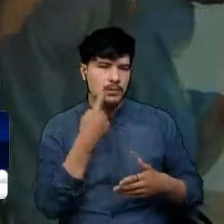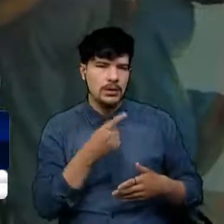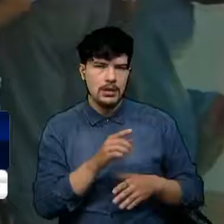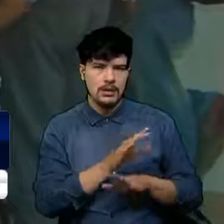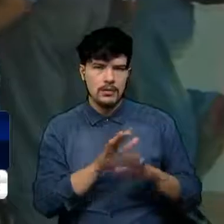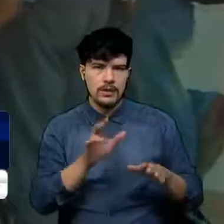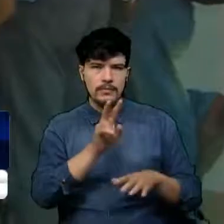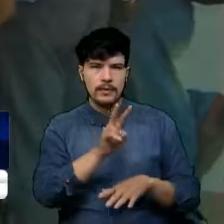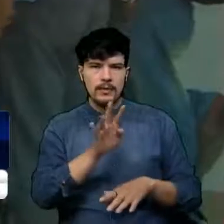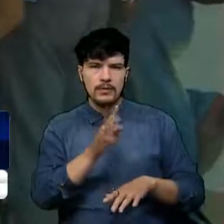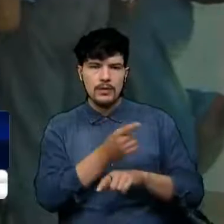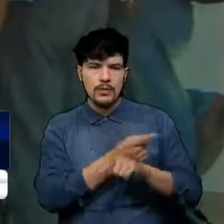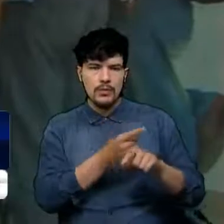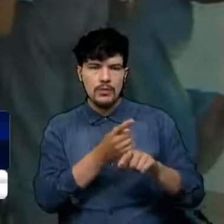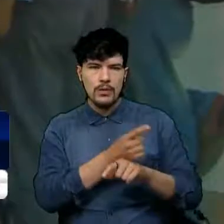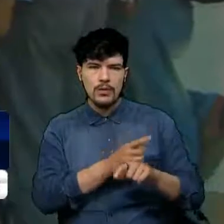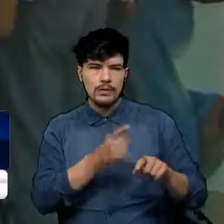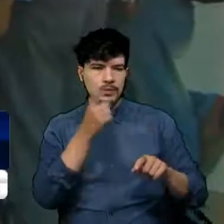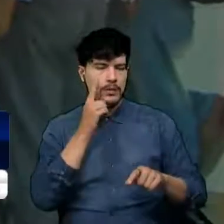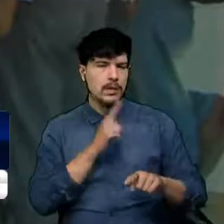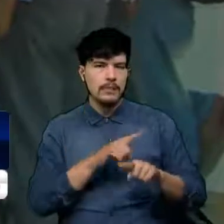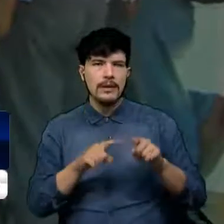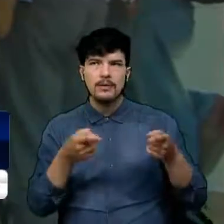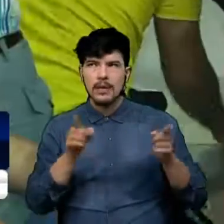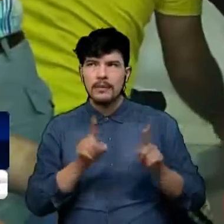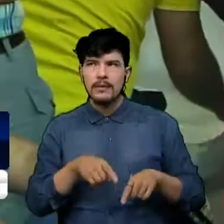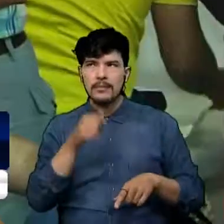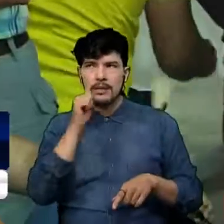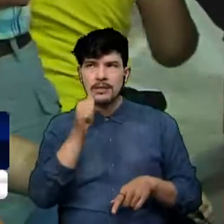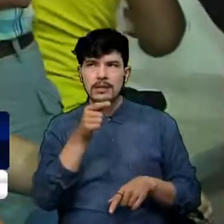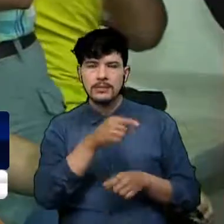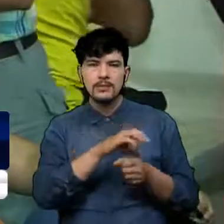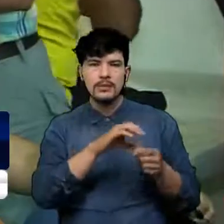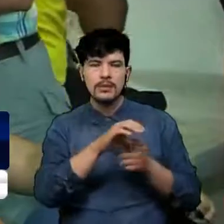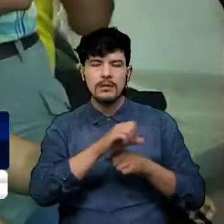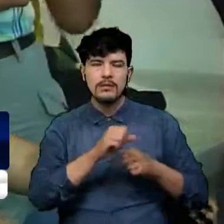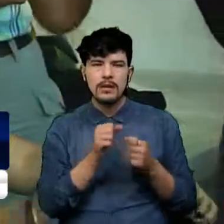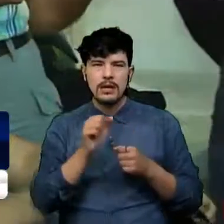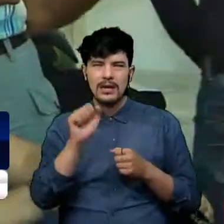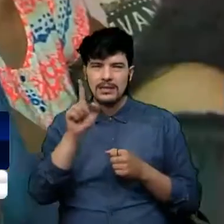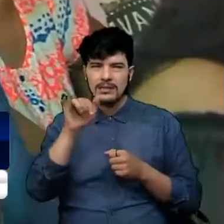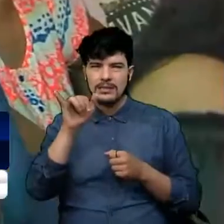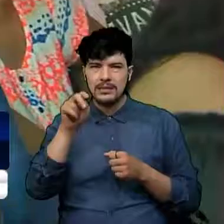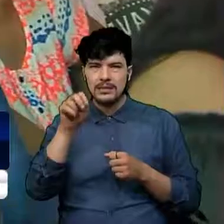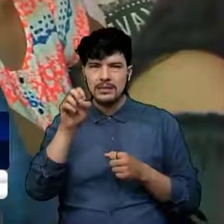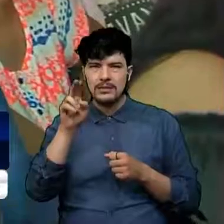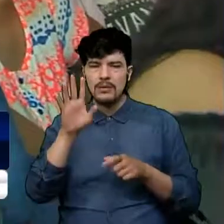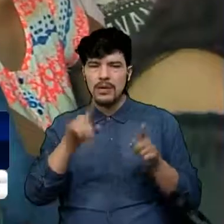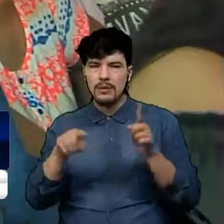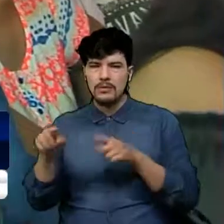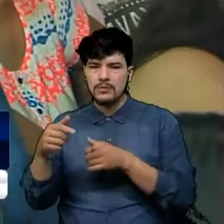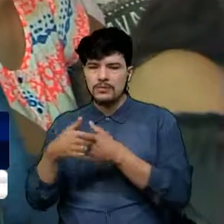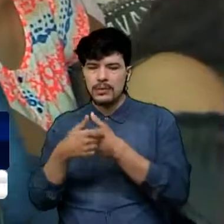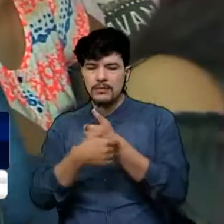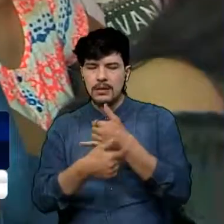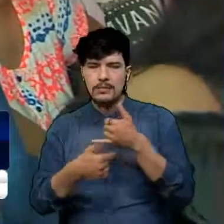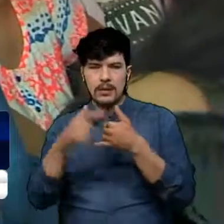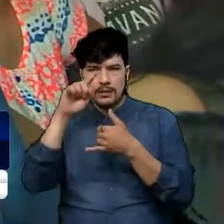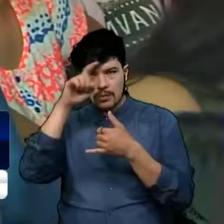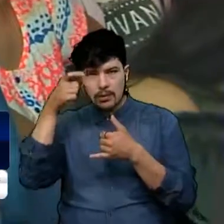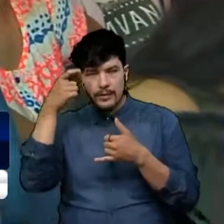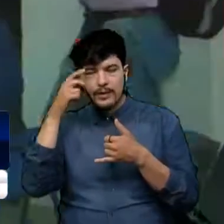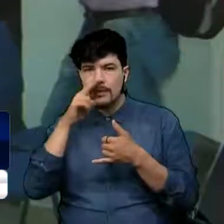con 24 horas de cese de actividades, pero se determina el día de mañana en la ciudad de Bogotá. Según Asinor, son varios los puntos que el gobierno nacional aún no les